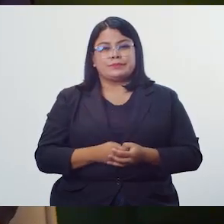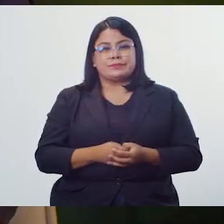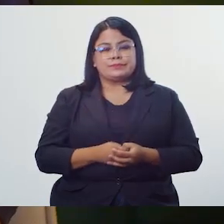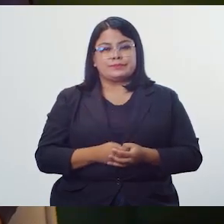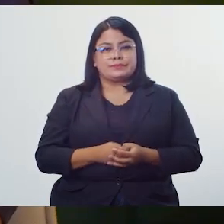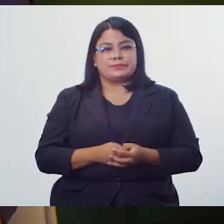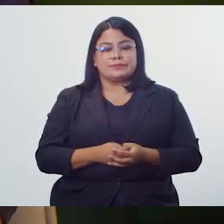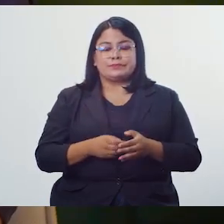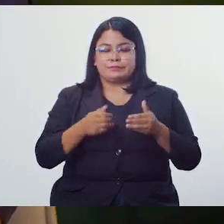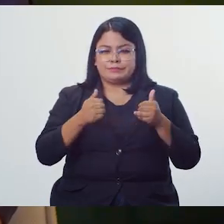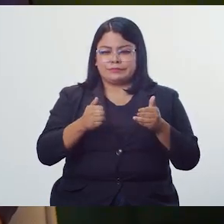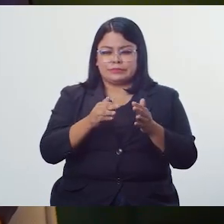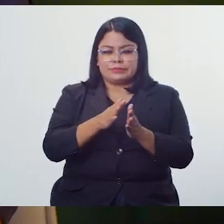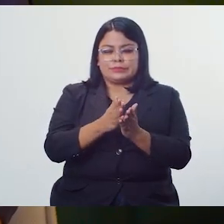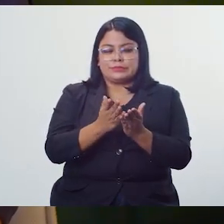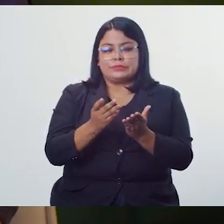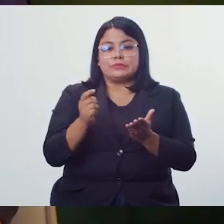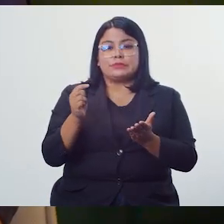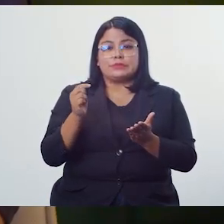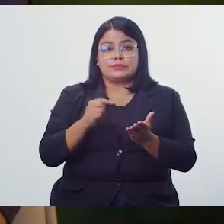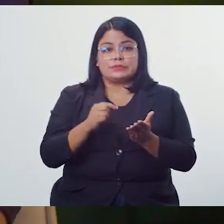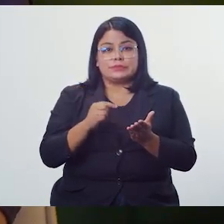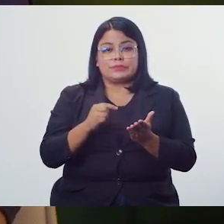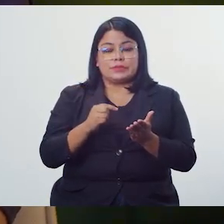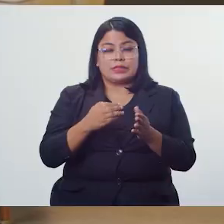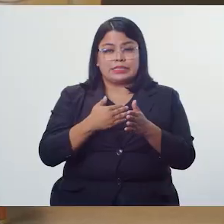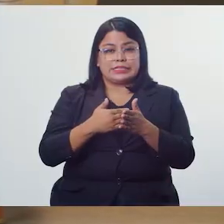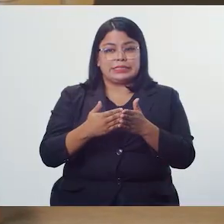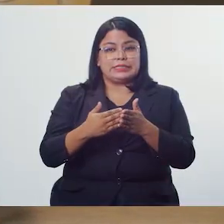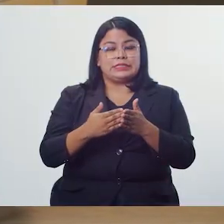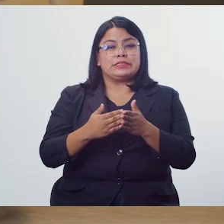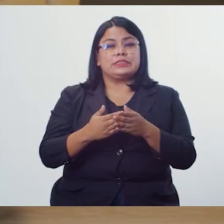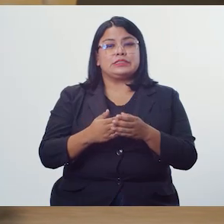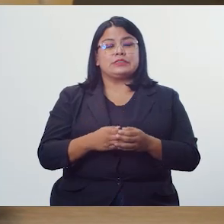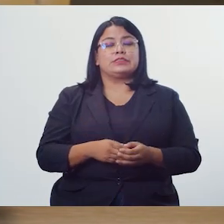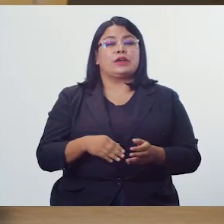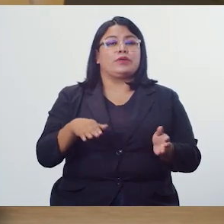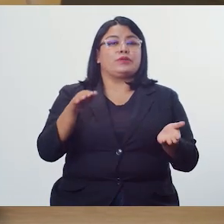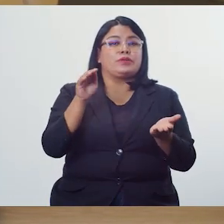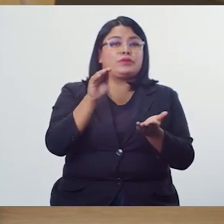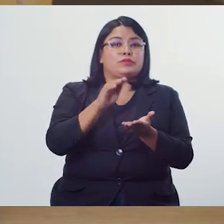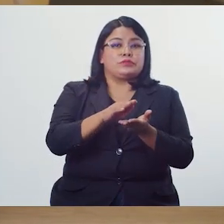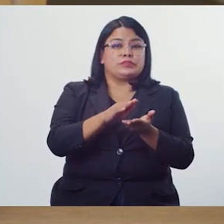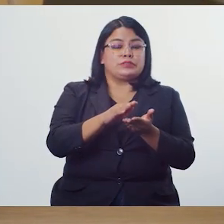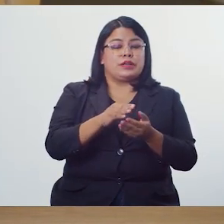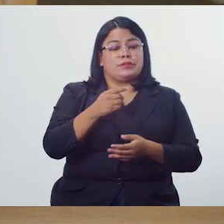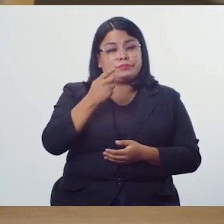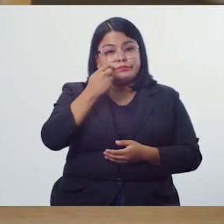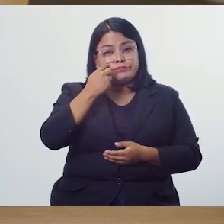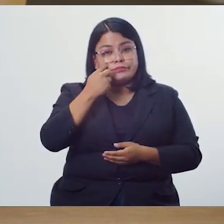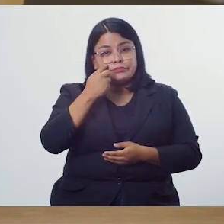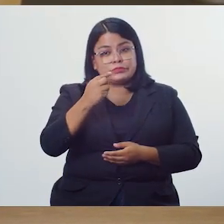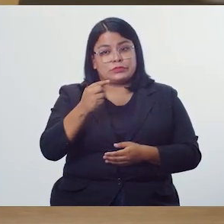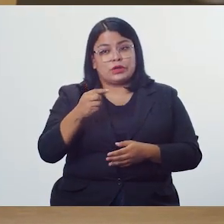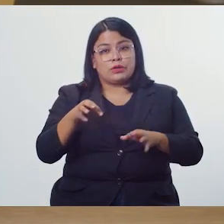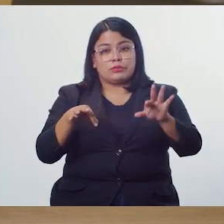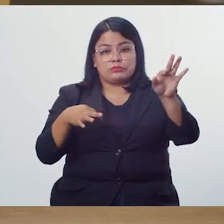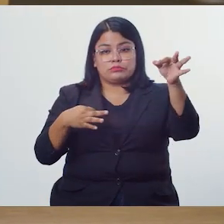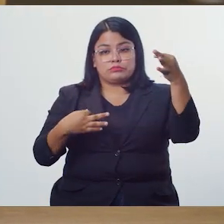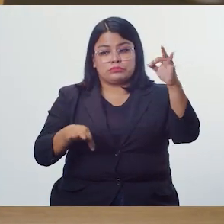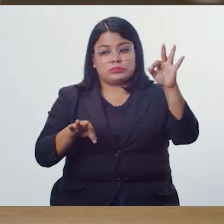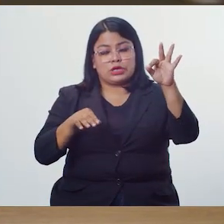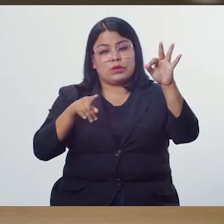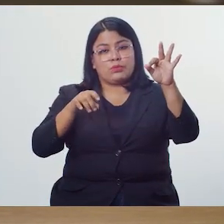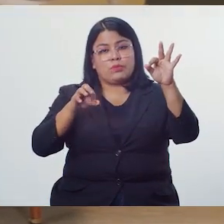Por supuesto. Nuestro libro de texto inicia con una entrada de unidad que contiene una portada